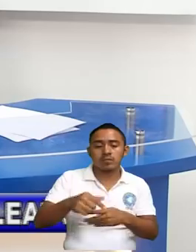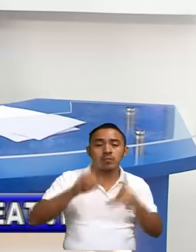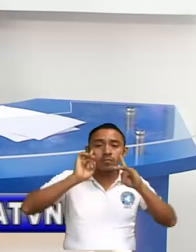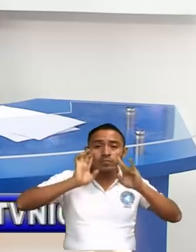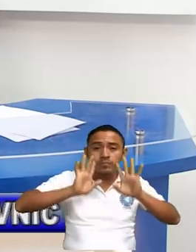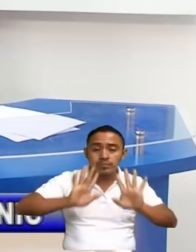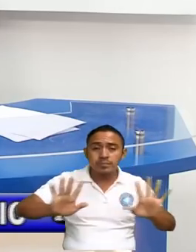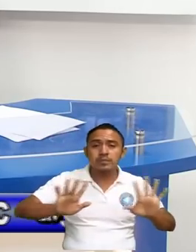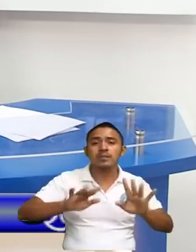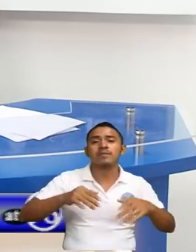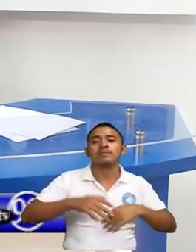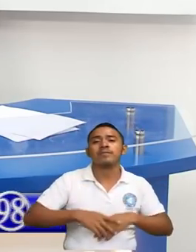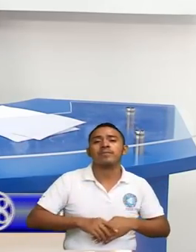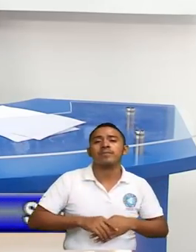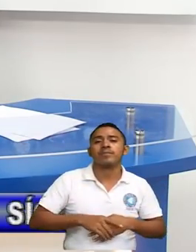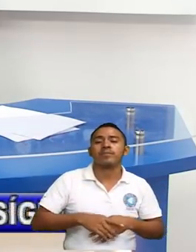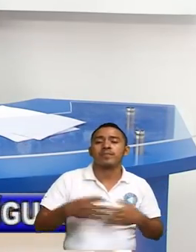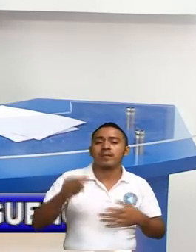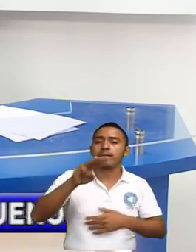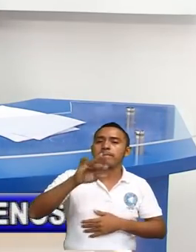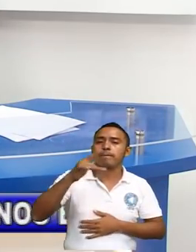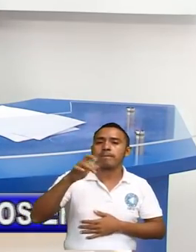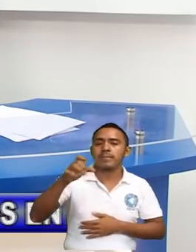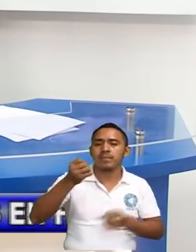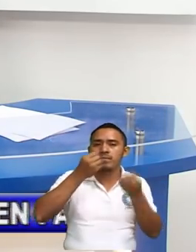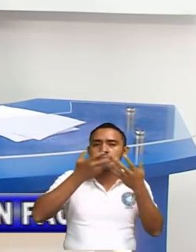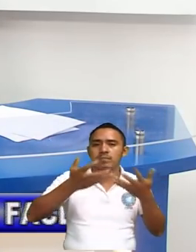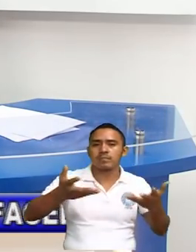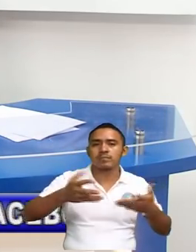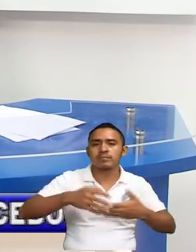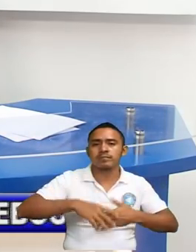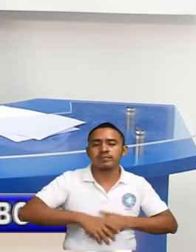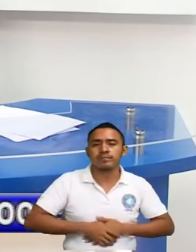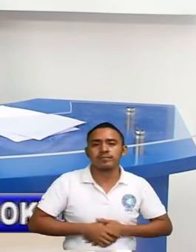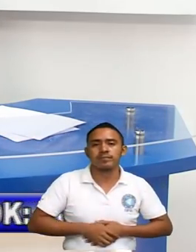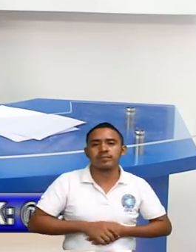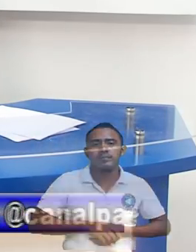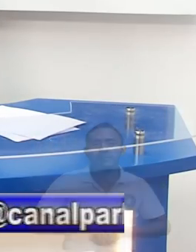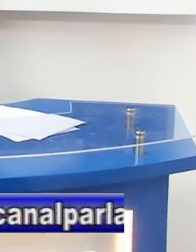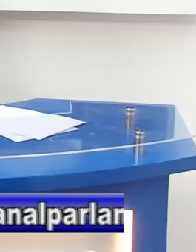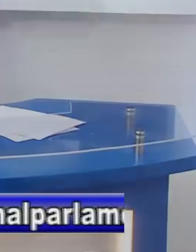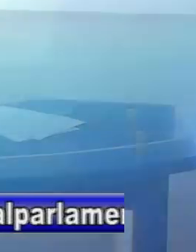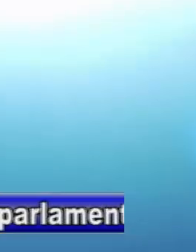conservación del medio ambiente. Al respecto, Miguel Carranza Mena nos brinda más detalles.